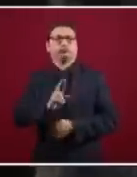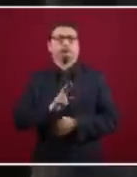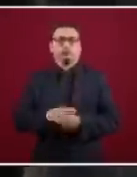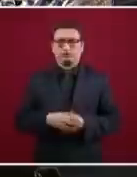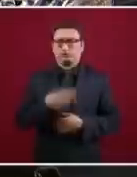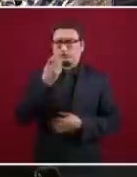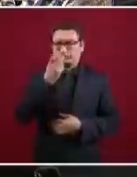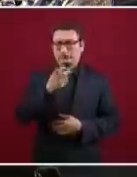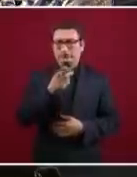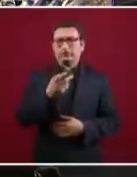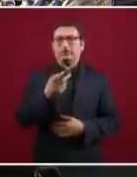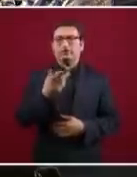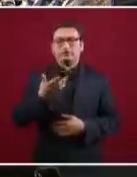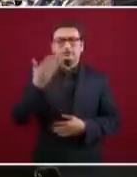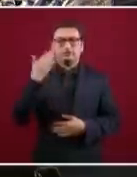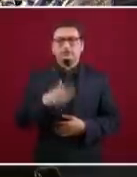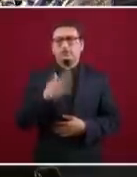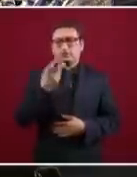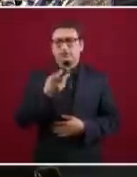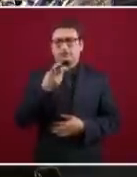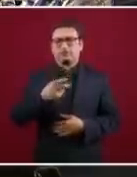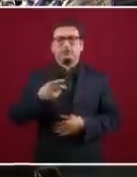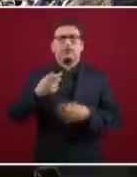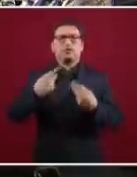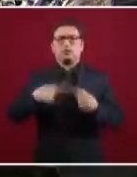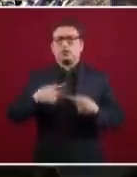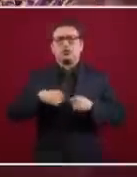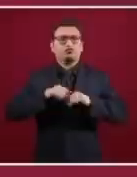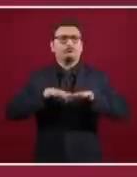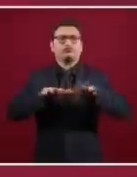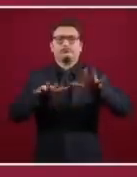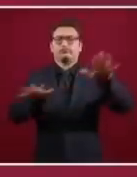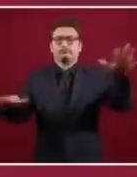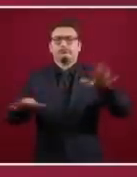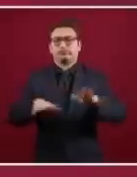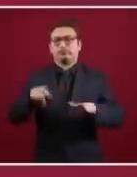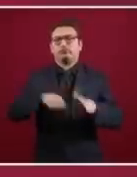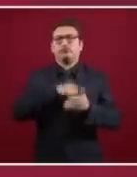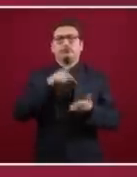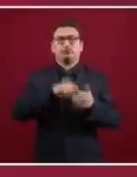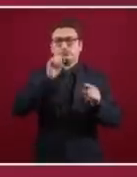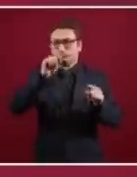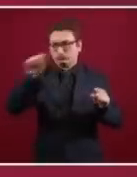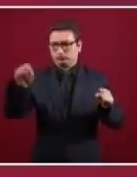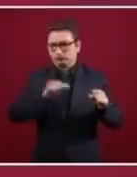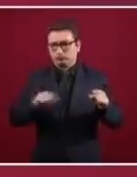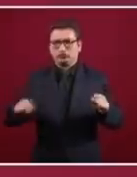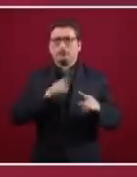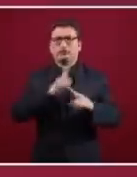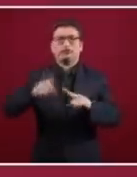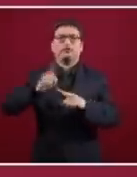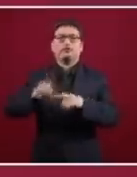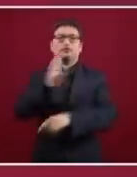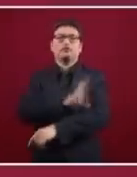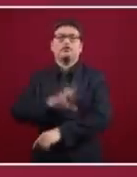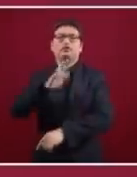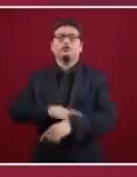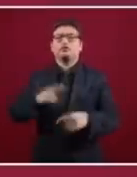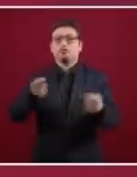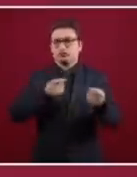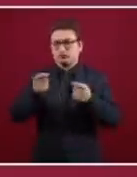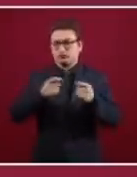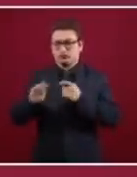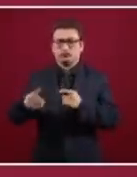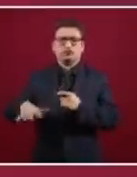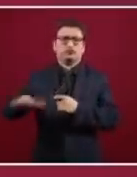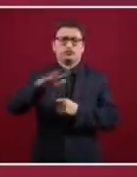atendió a través del despliegue permanente que hay en estas zonas y a través de la coordinación con todas las